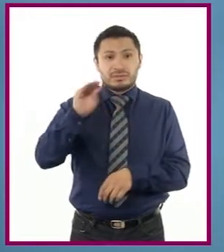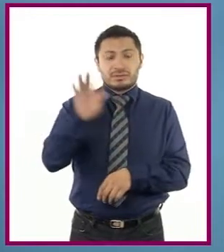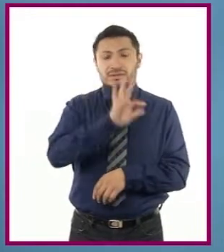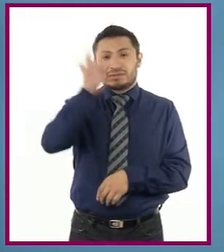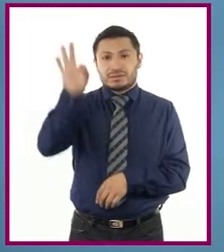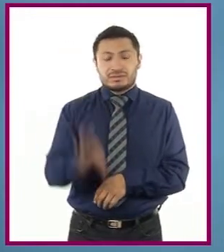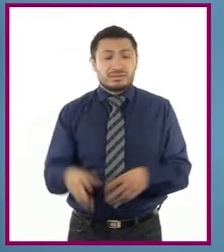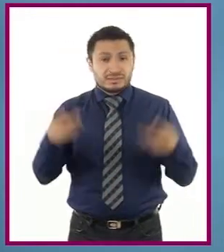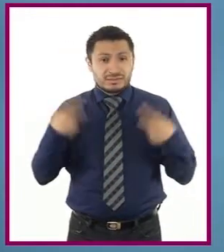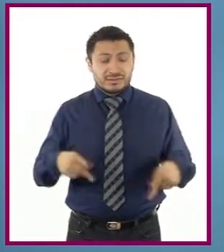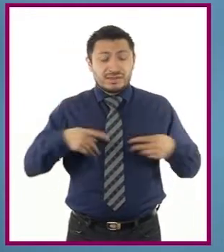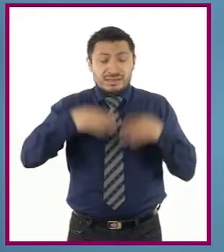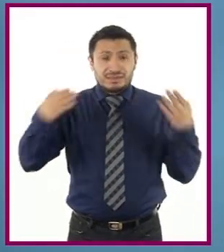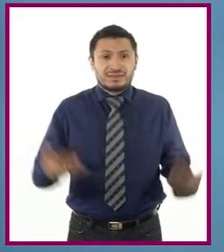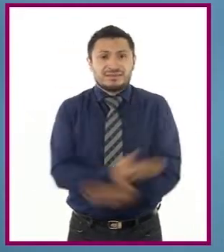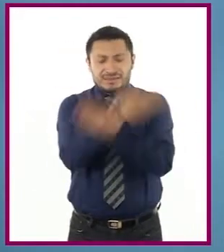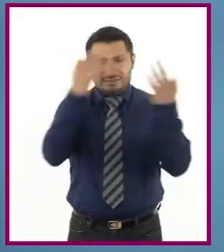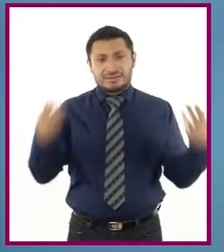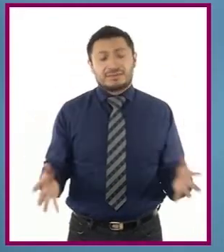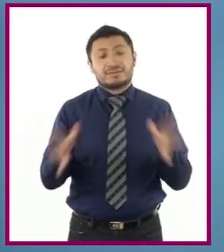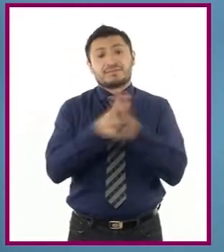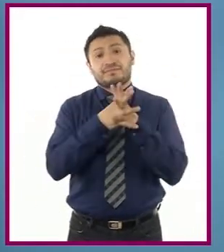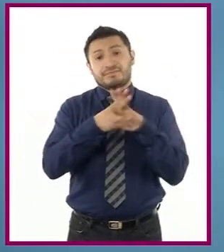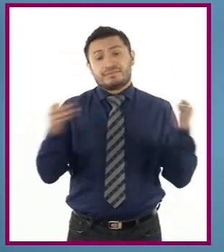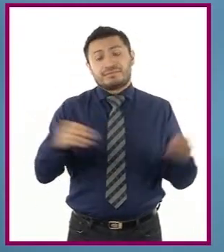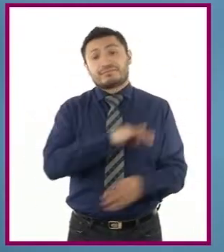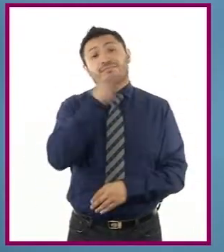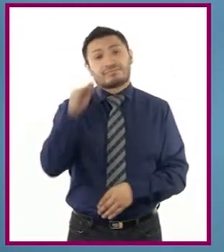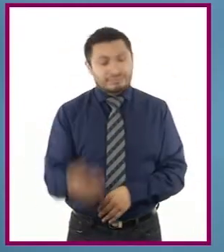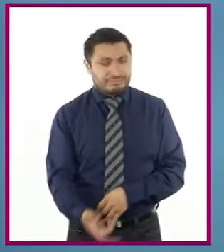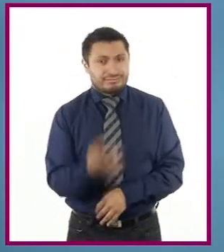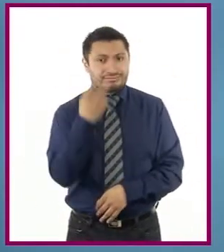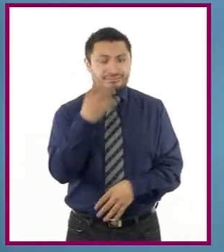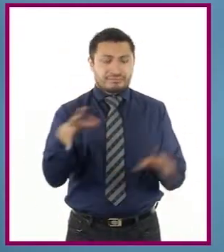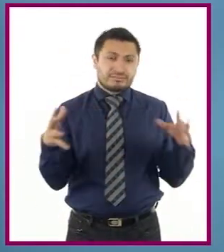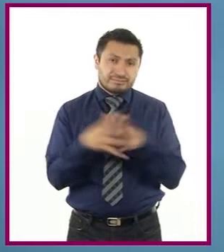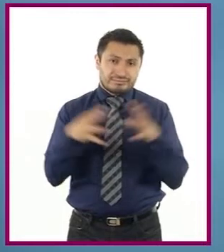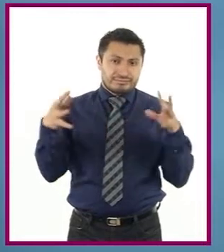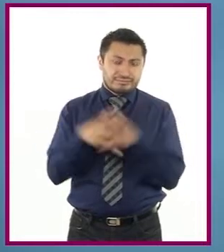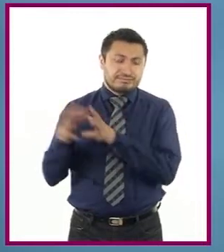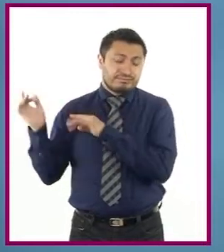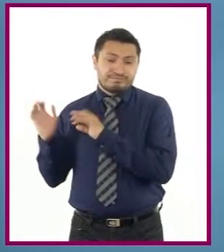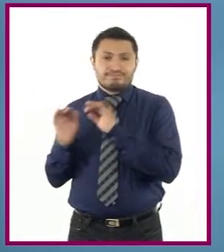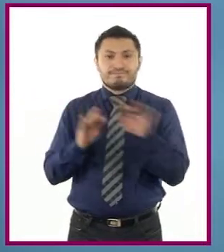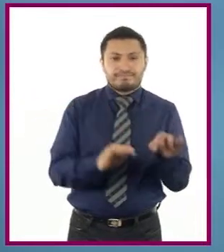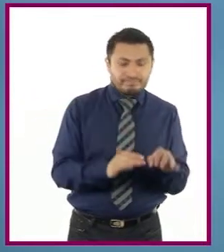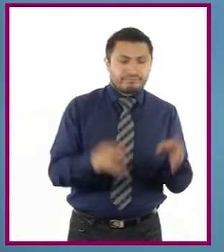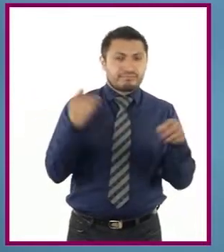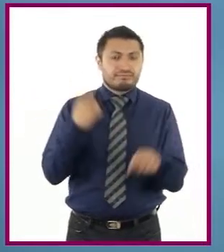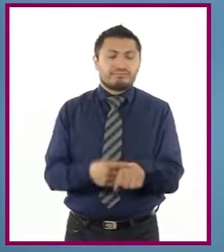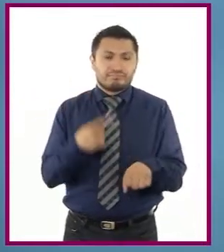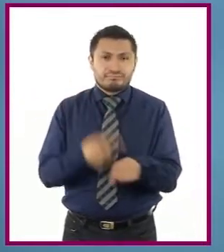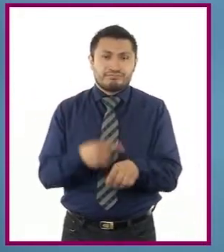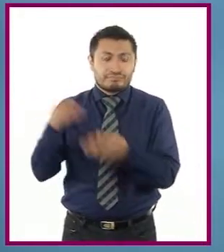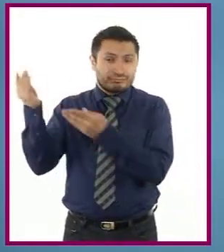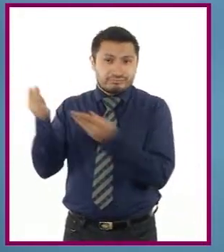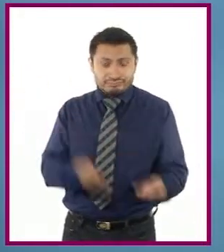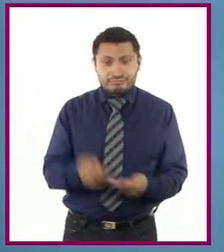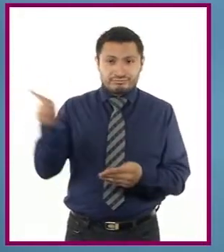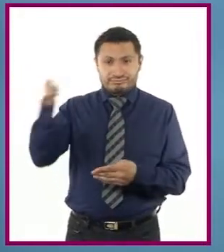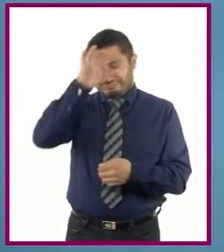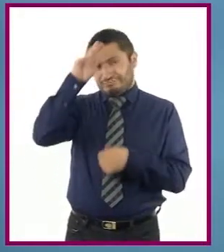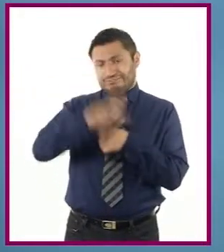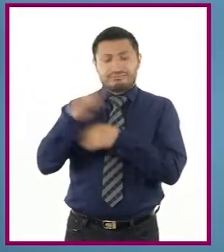de la población originaria había desaparecido como consecuencia de las guerras de conquista, de las enfermedades traídas por los